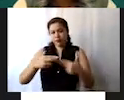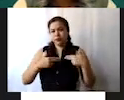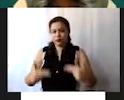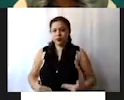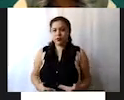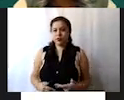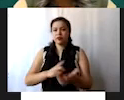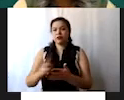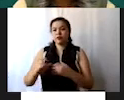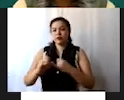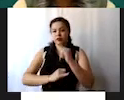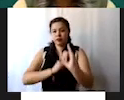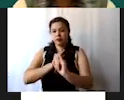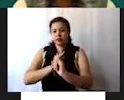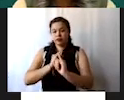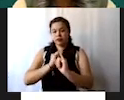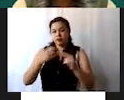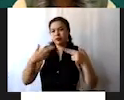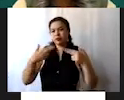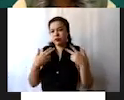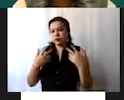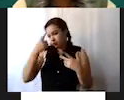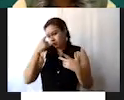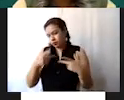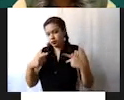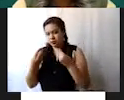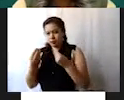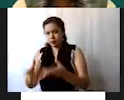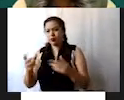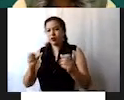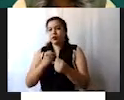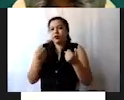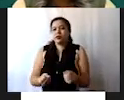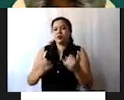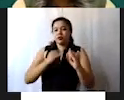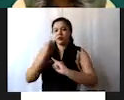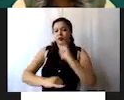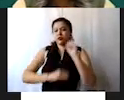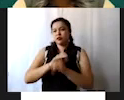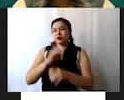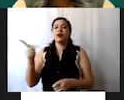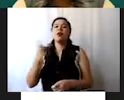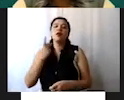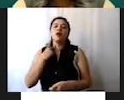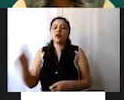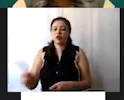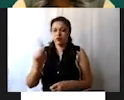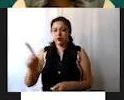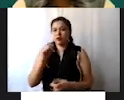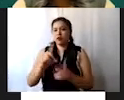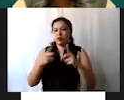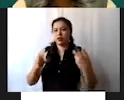Derecho Internacional Humanitario, Seguridad Internacional, Políticas Públicas, Desarrollo